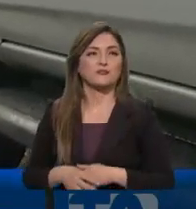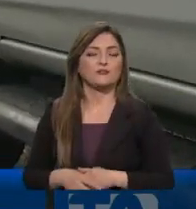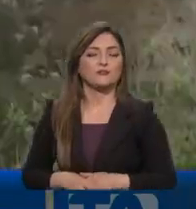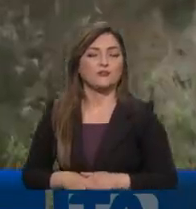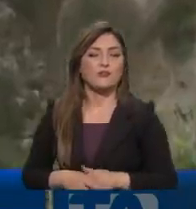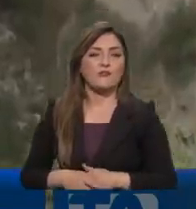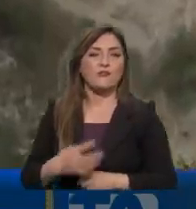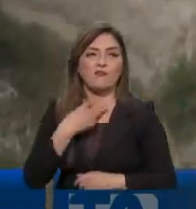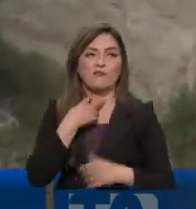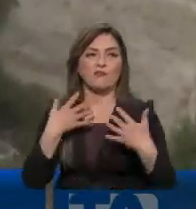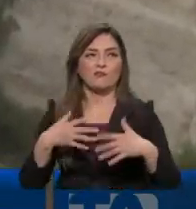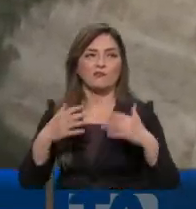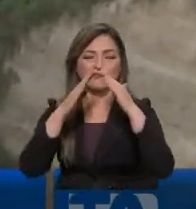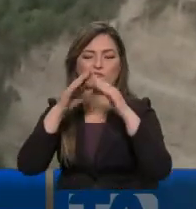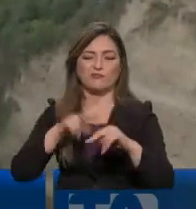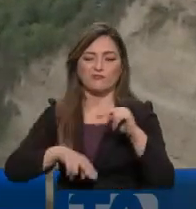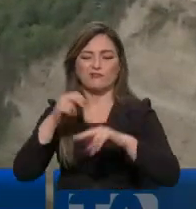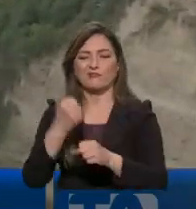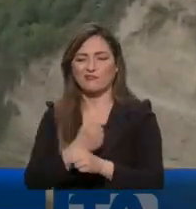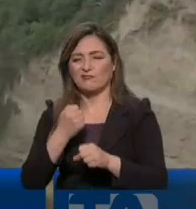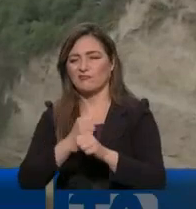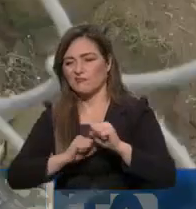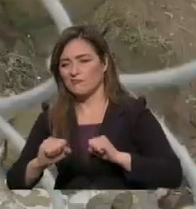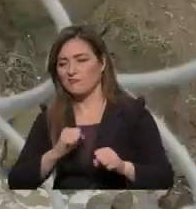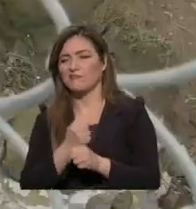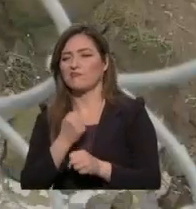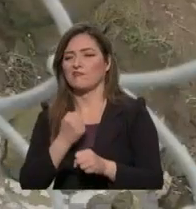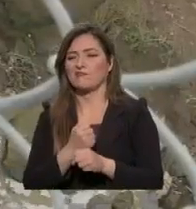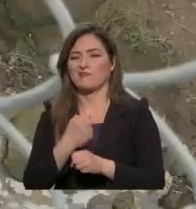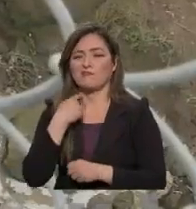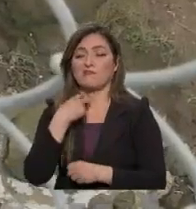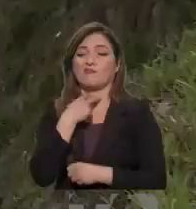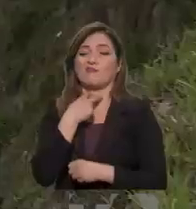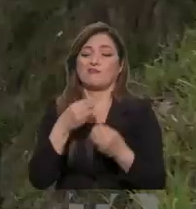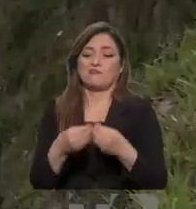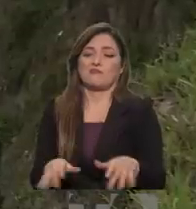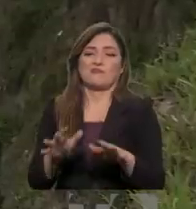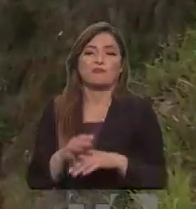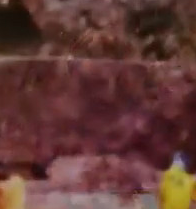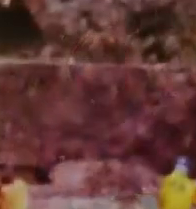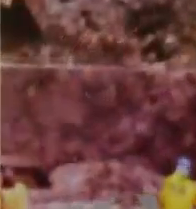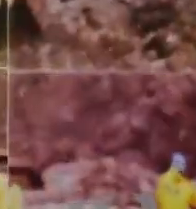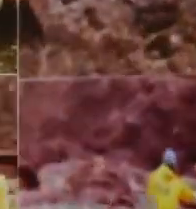temen perder sus predios que tanto les ha costado construir. Fernanda Ceballos, 24 horas.